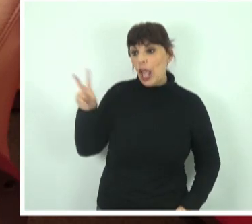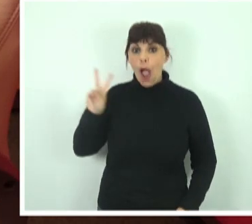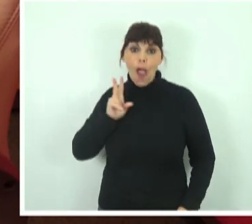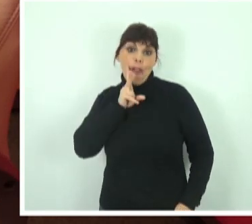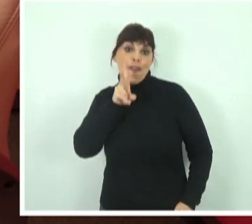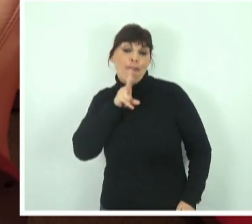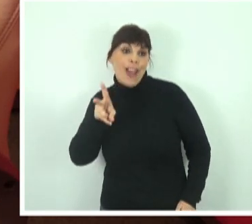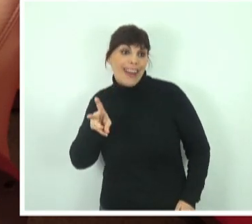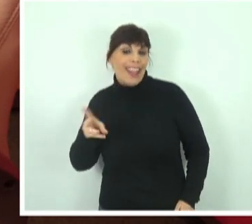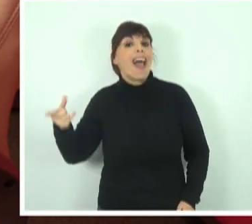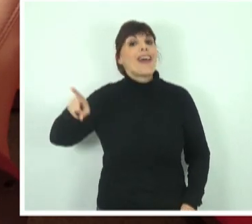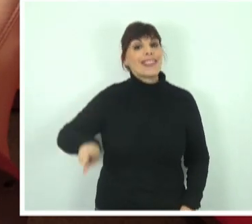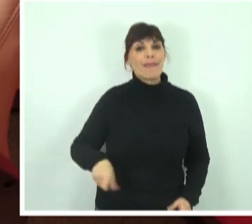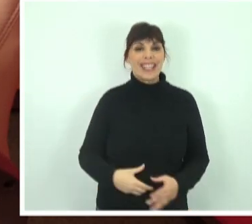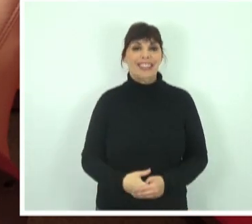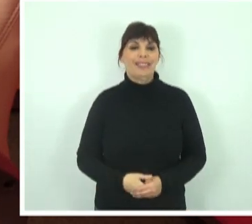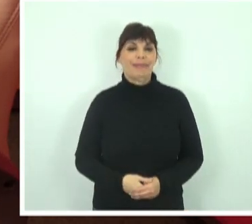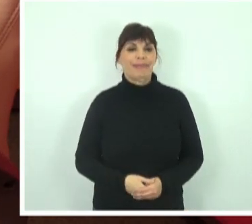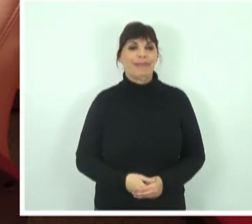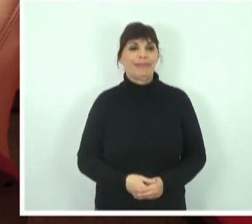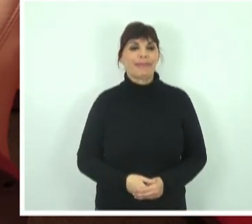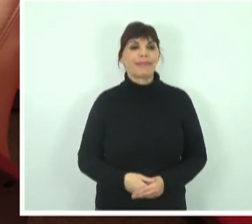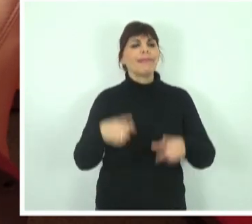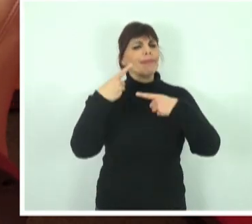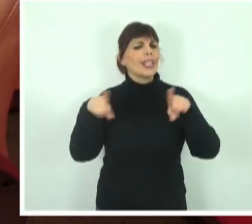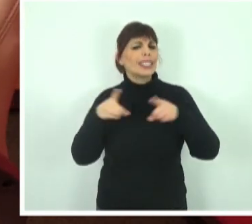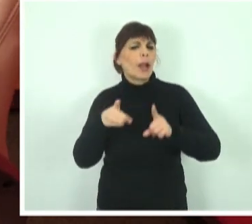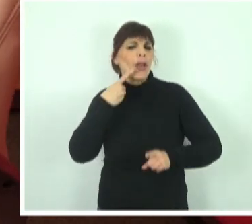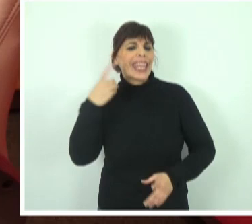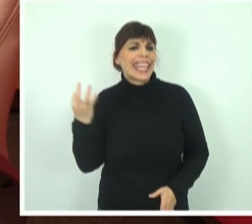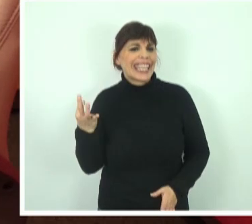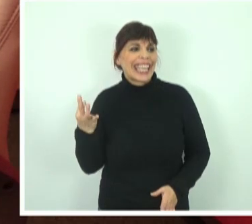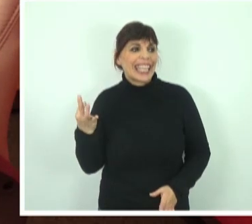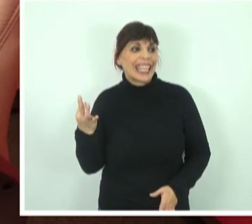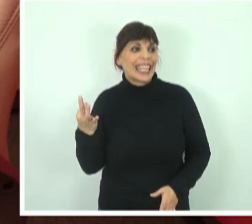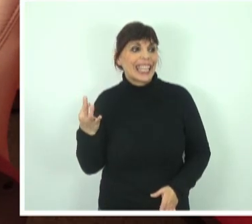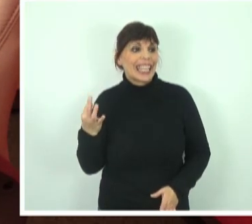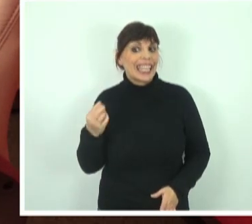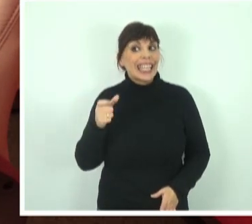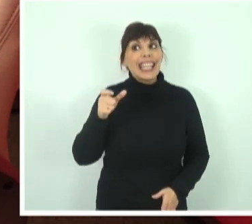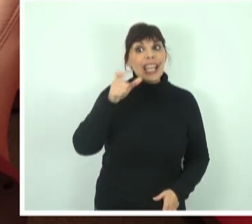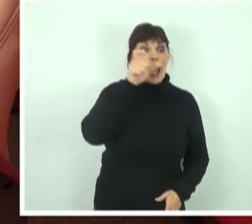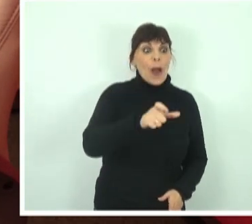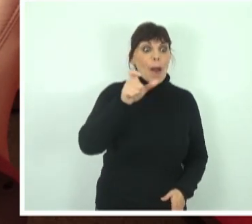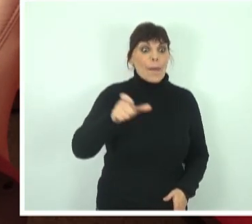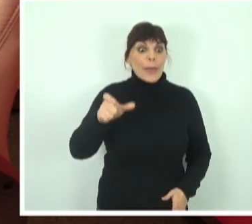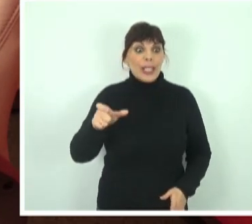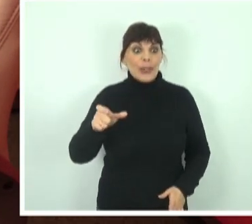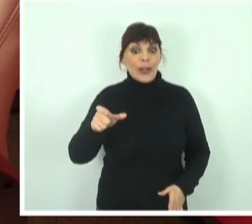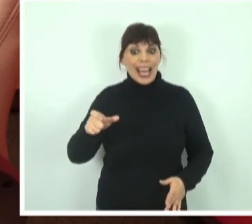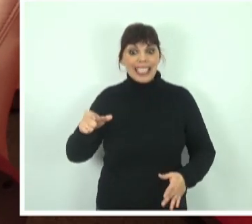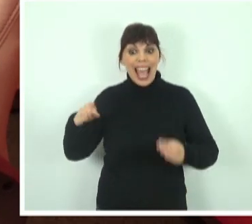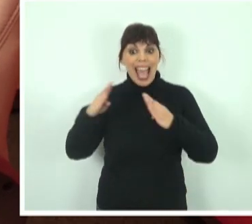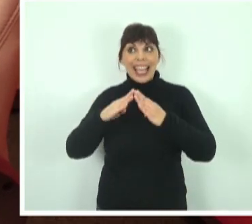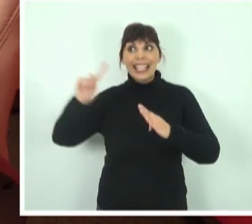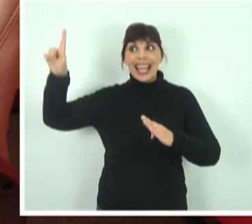92, del 12 al 14, dice: los que están plantados en la casa del Señor.